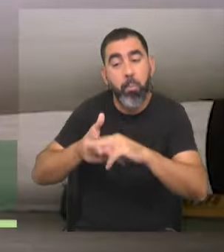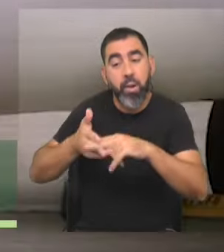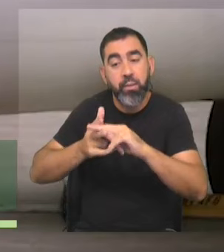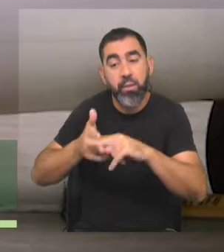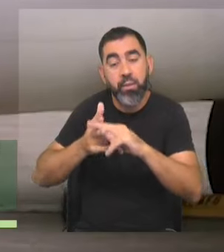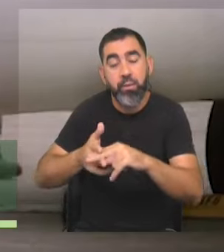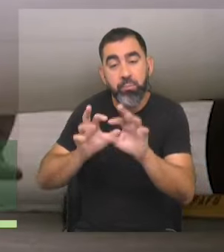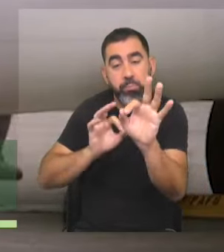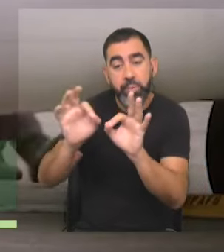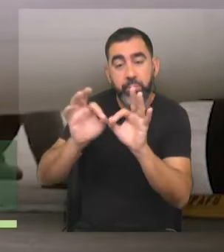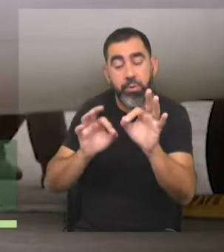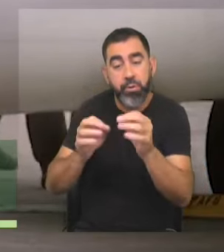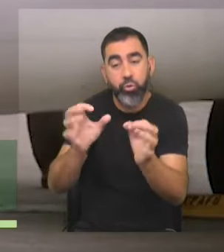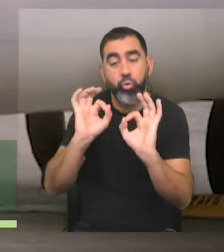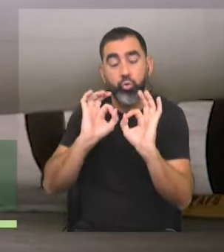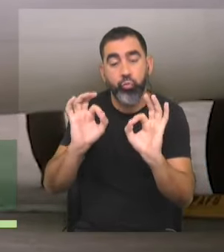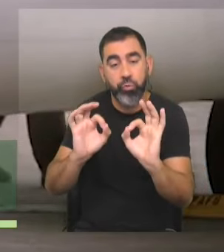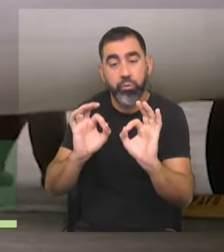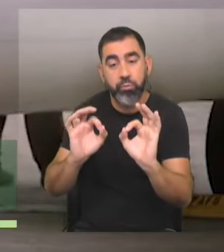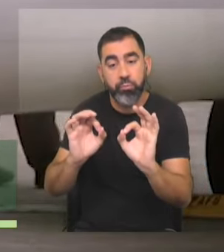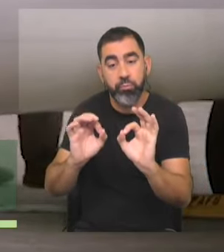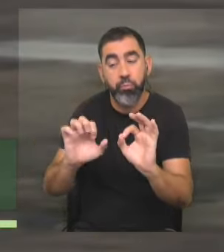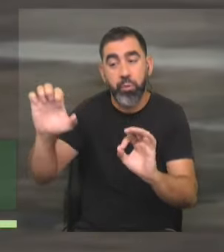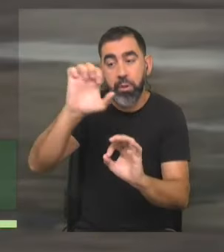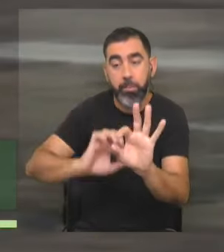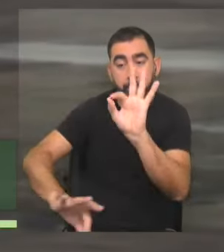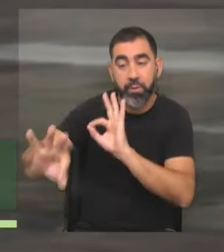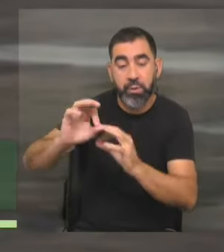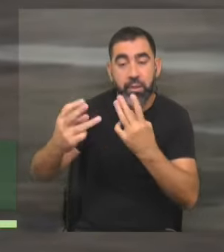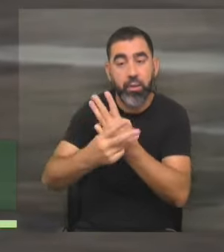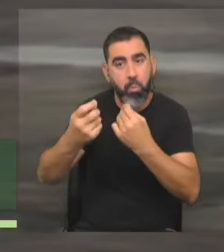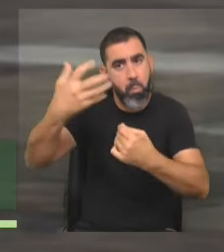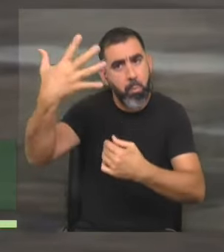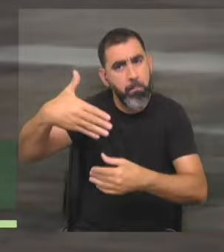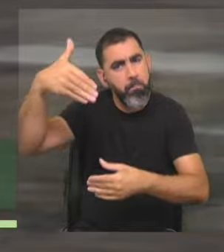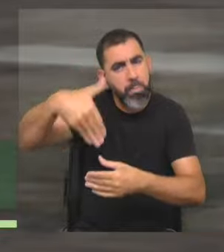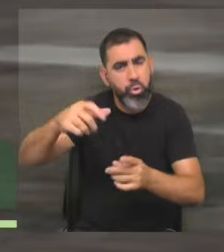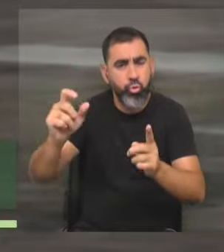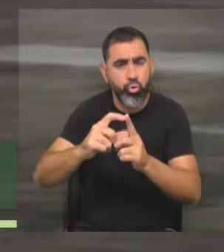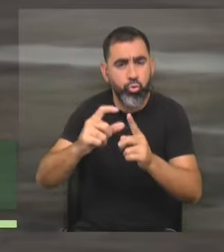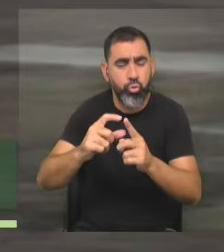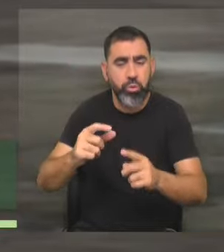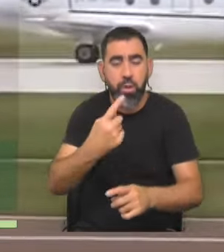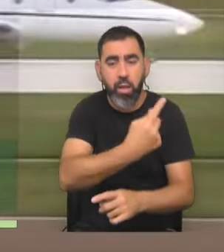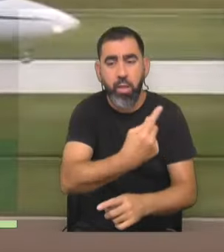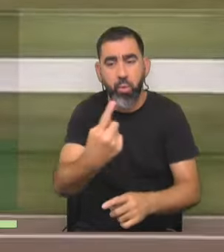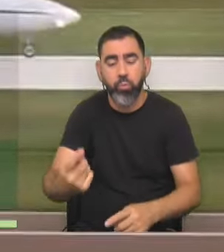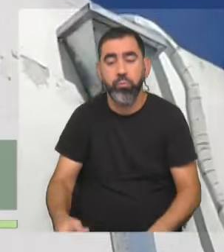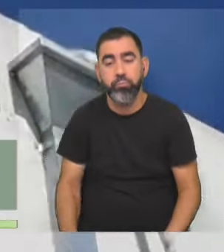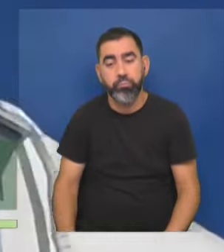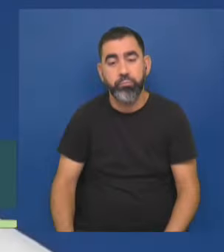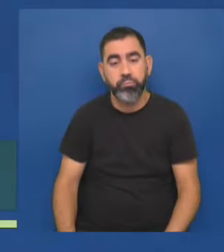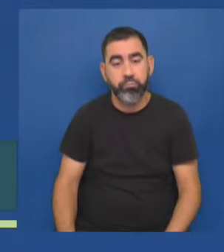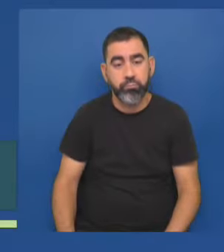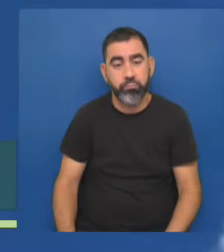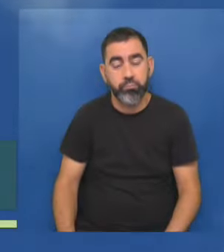y puestas a punto necesarias con compañías seleccionadas por ellos y que en general cuestan millones de dólares por unidad además el informe